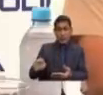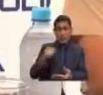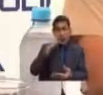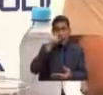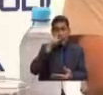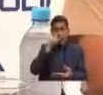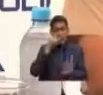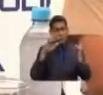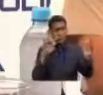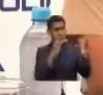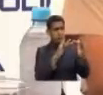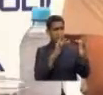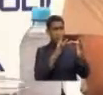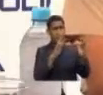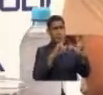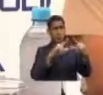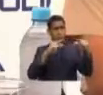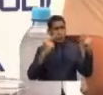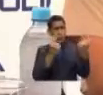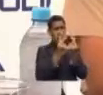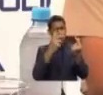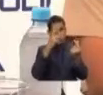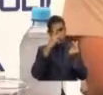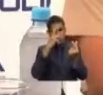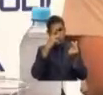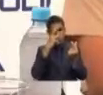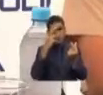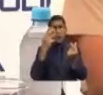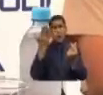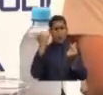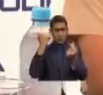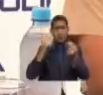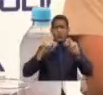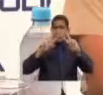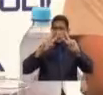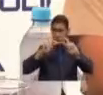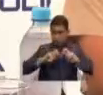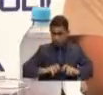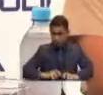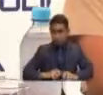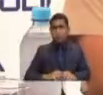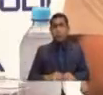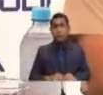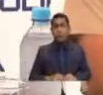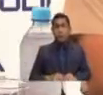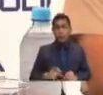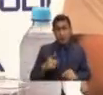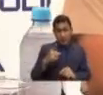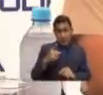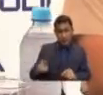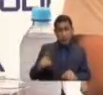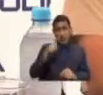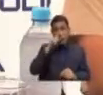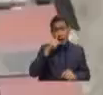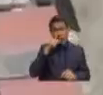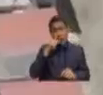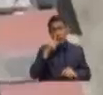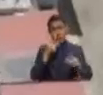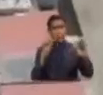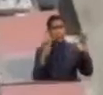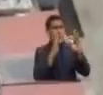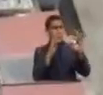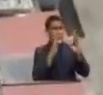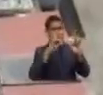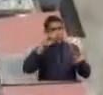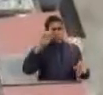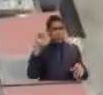el año 2017 vinculaciones con una investigación de delincuencia organizada con José Adolfo Macías Villar, alias Fito. Pero